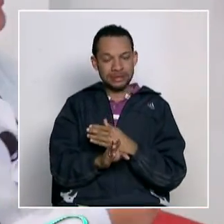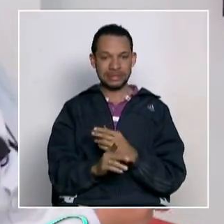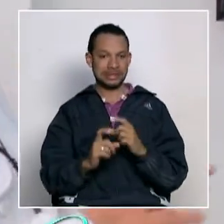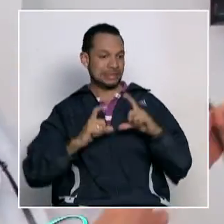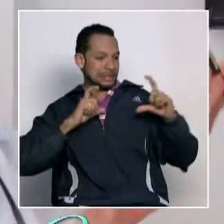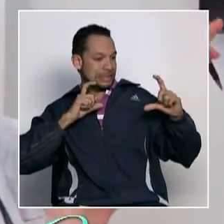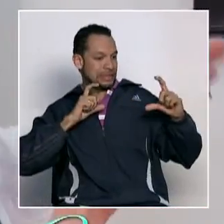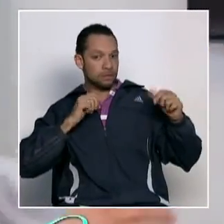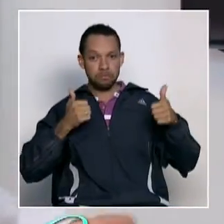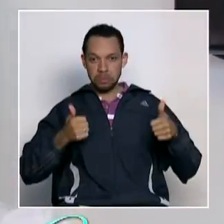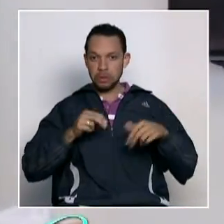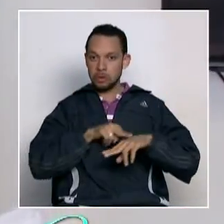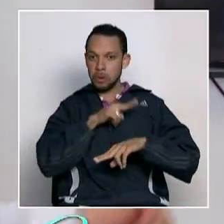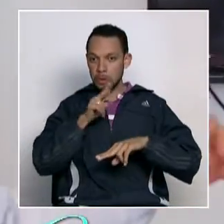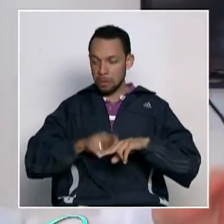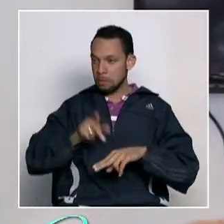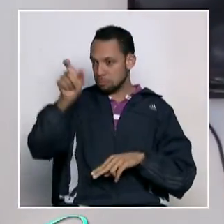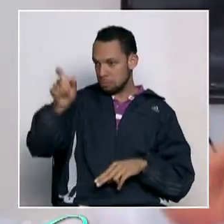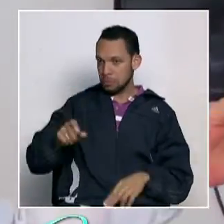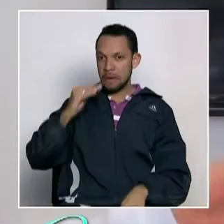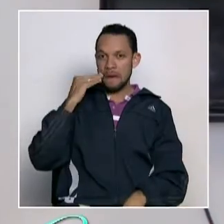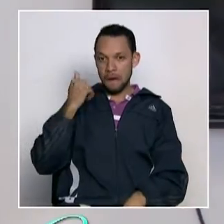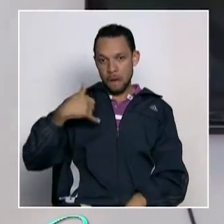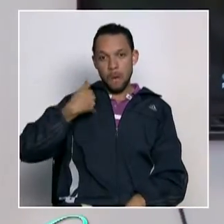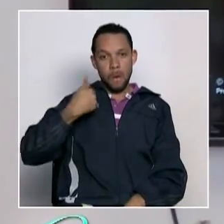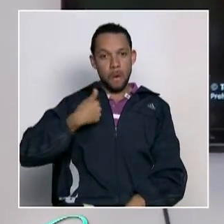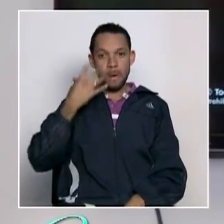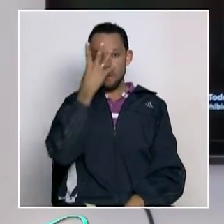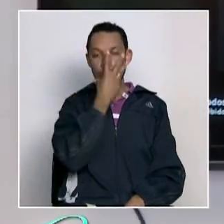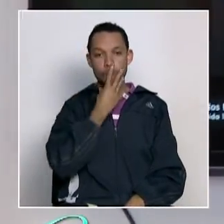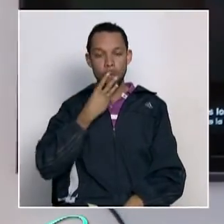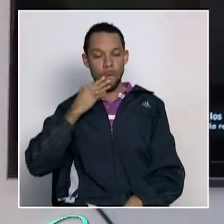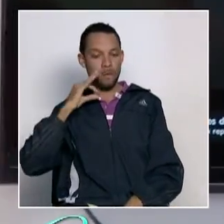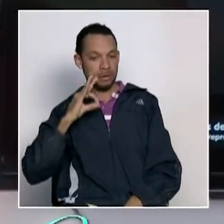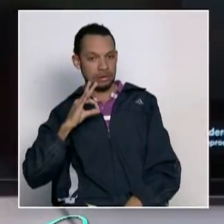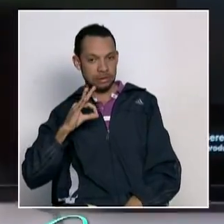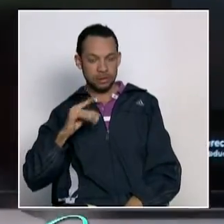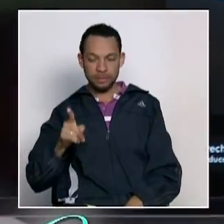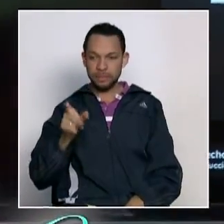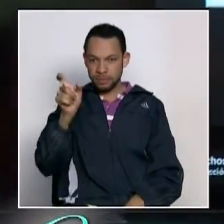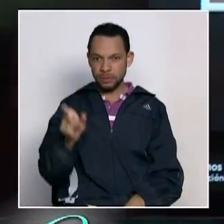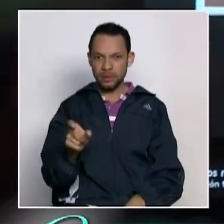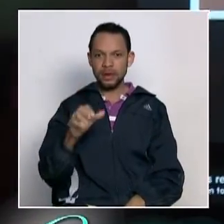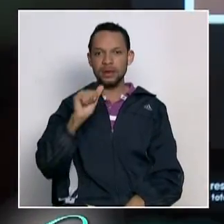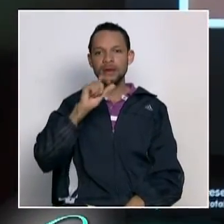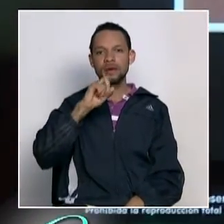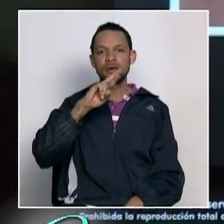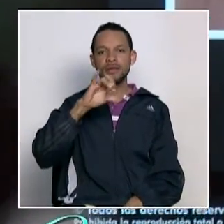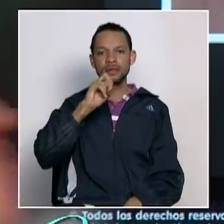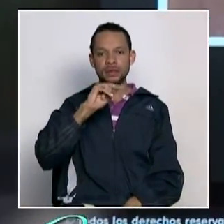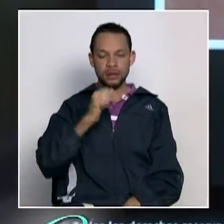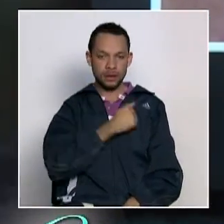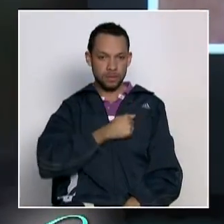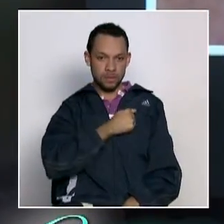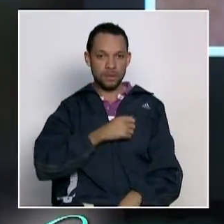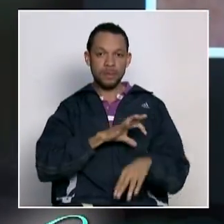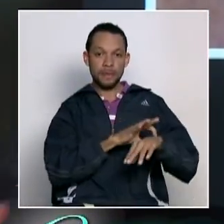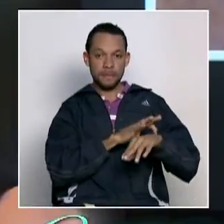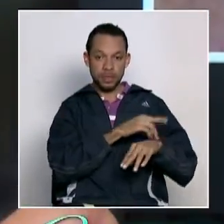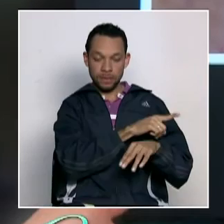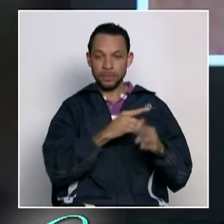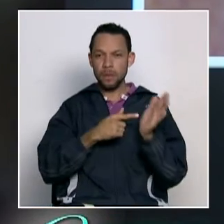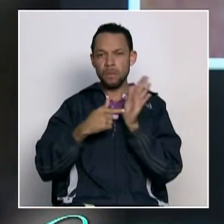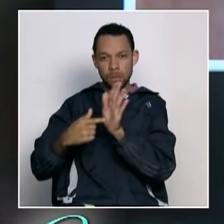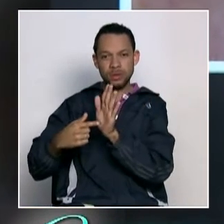que está normal, ¿no? Está normal, sí, y es una mujer joven, bonita. Yo quiero, doctora Adriana, le presto un poquito este lapicero para que